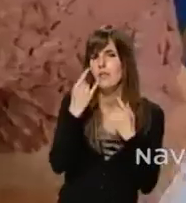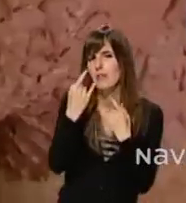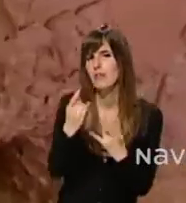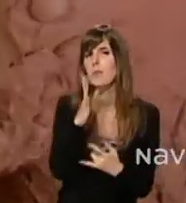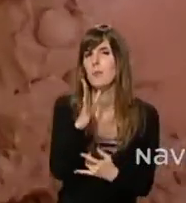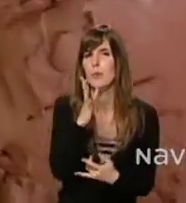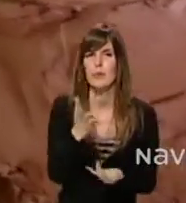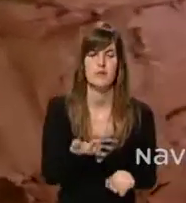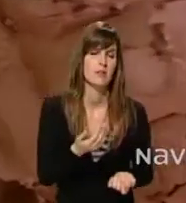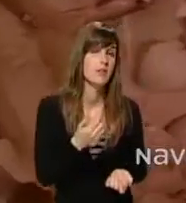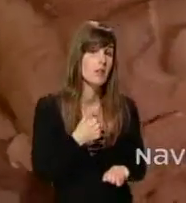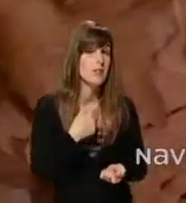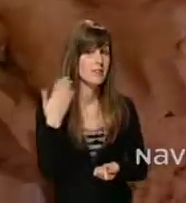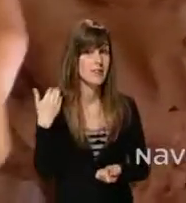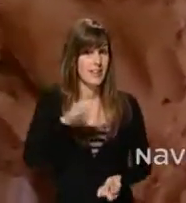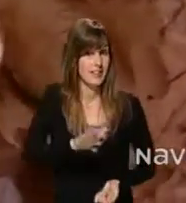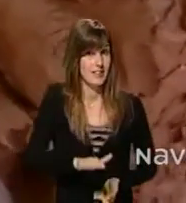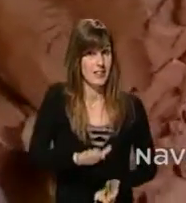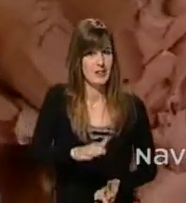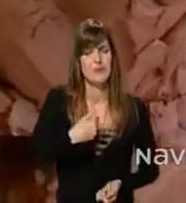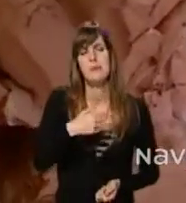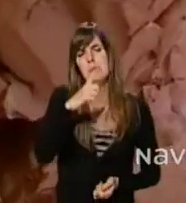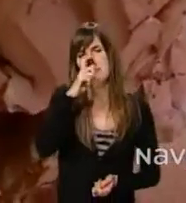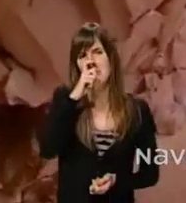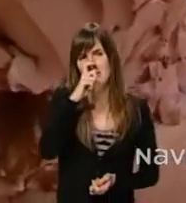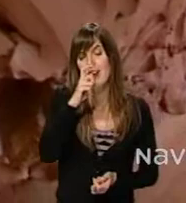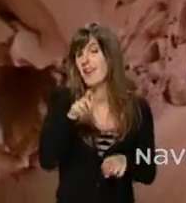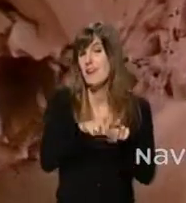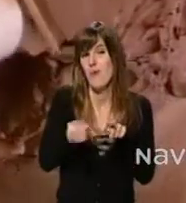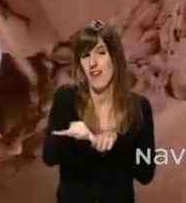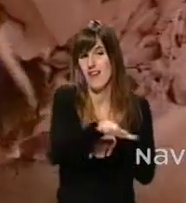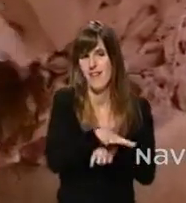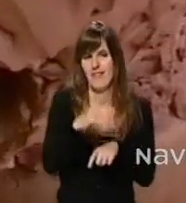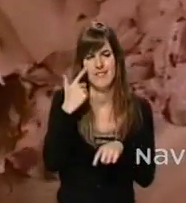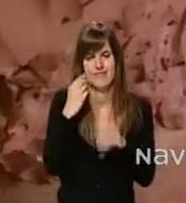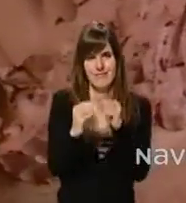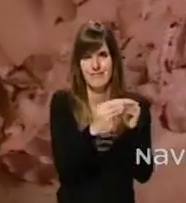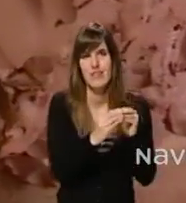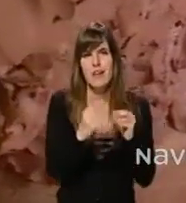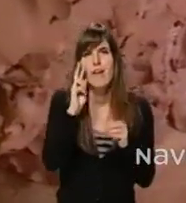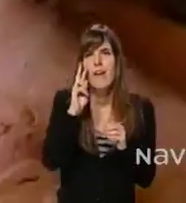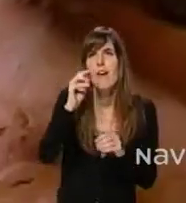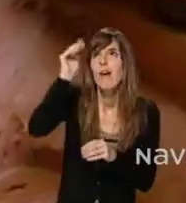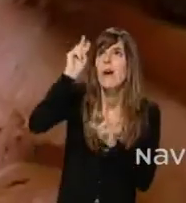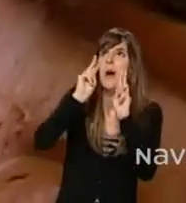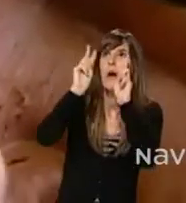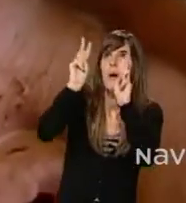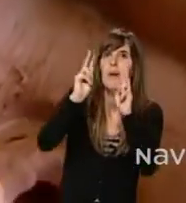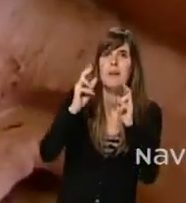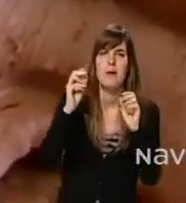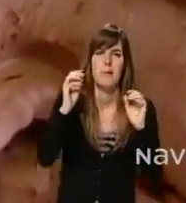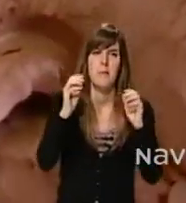tanto? Bueno, como niño, me supongo que todo, ¿no? El baile, la altura es lo que te llama la atención, o el jugar